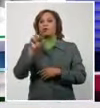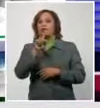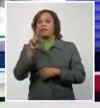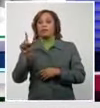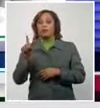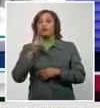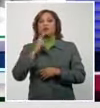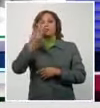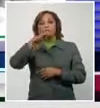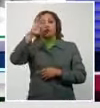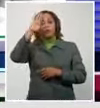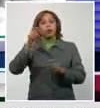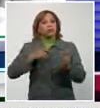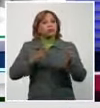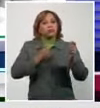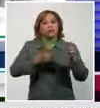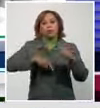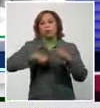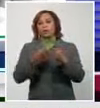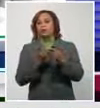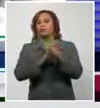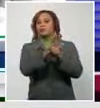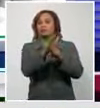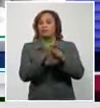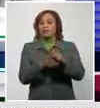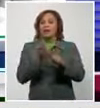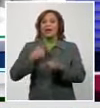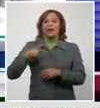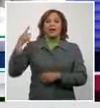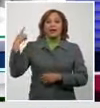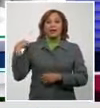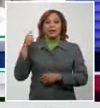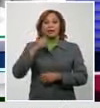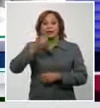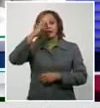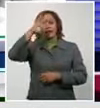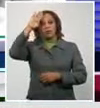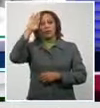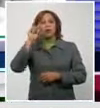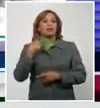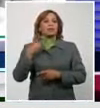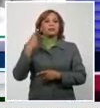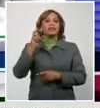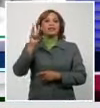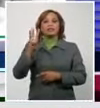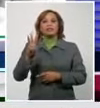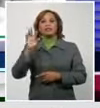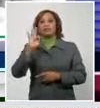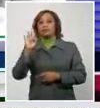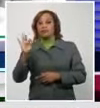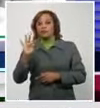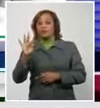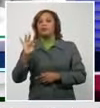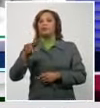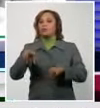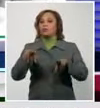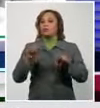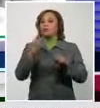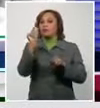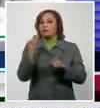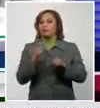plan de enfrentamiento a la COVID-19. Ayer la nación registraba 388 nuevos contagios. Sigue